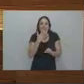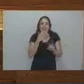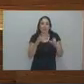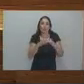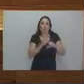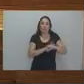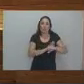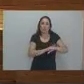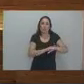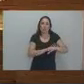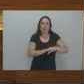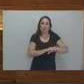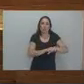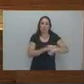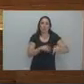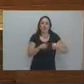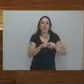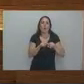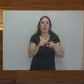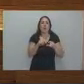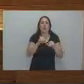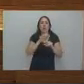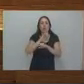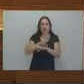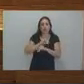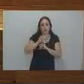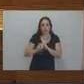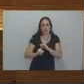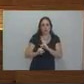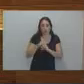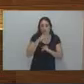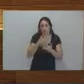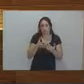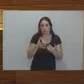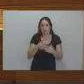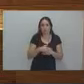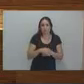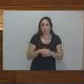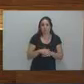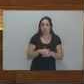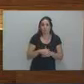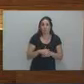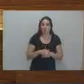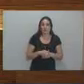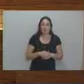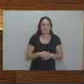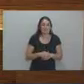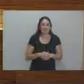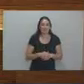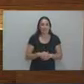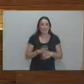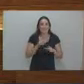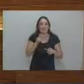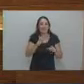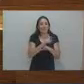Laudrup, que miraba hacia la izquierda y daba los pases a la derecha. Un gran jugador. Pero eso es un jugador que ya ha hecho